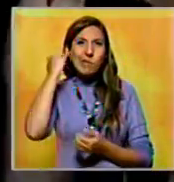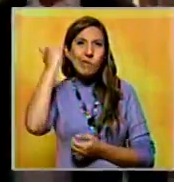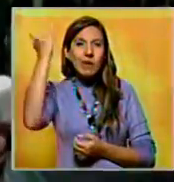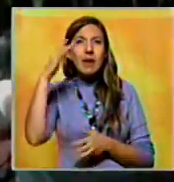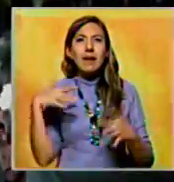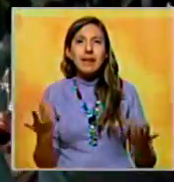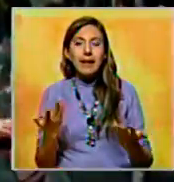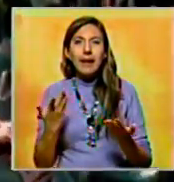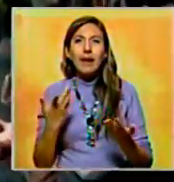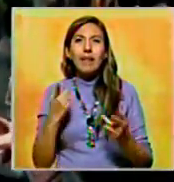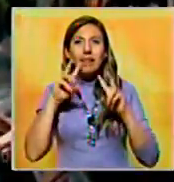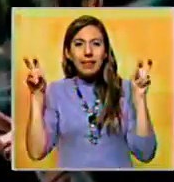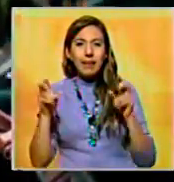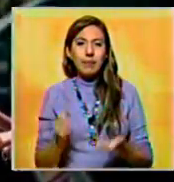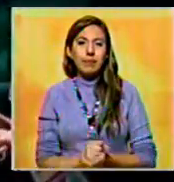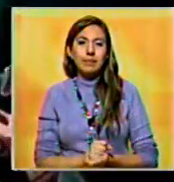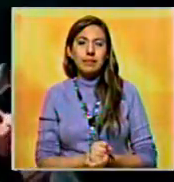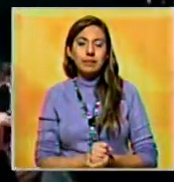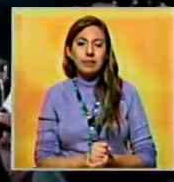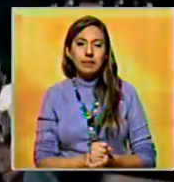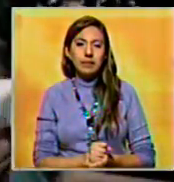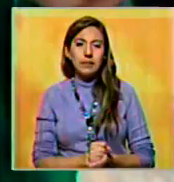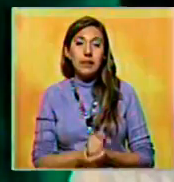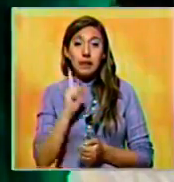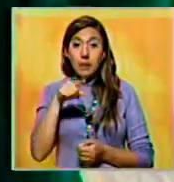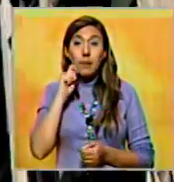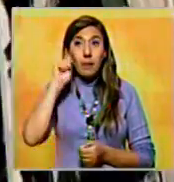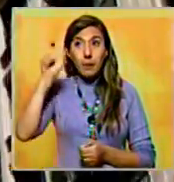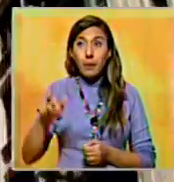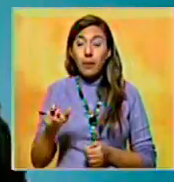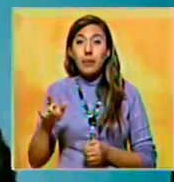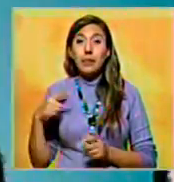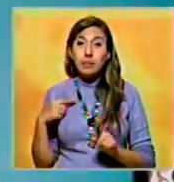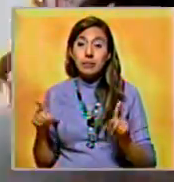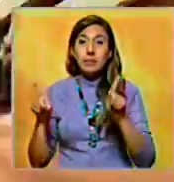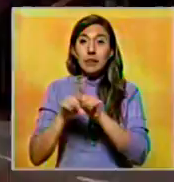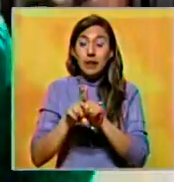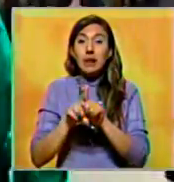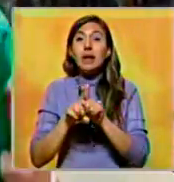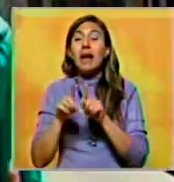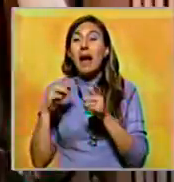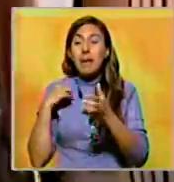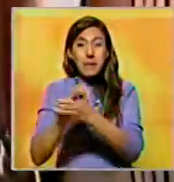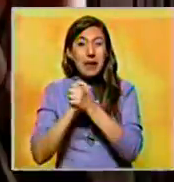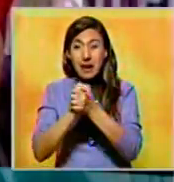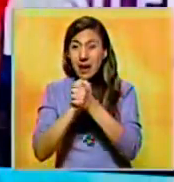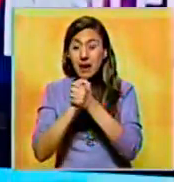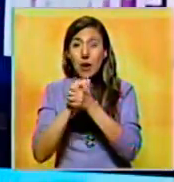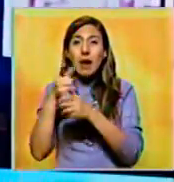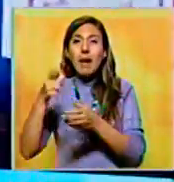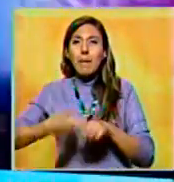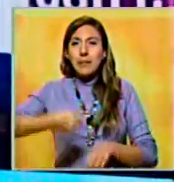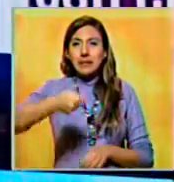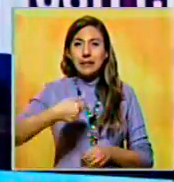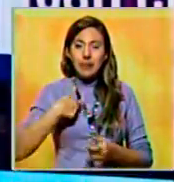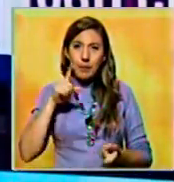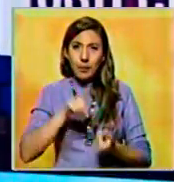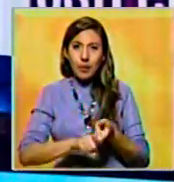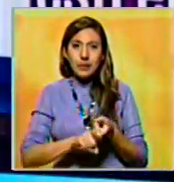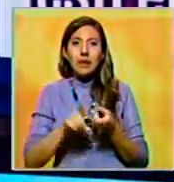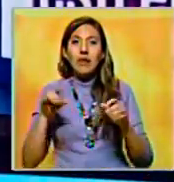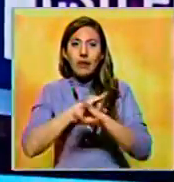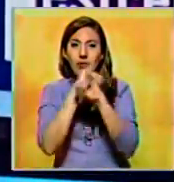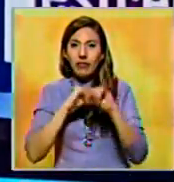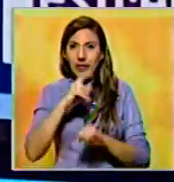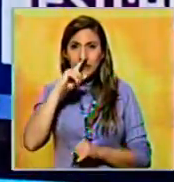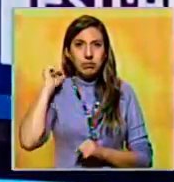Durán, que es mi hermano del alma. Fue que me presentó a Geraldine, mi esposa. Tengo... ¿Siguen felizmente casados? ¿Bastantes